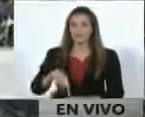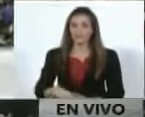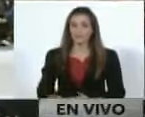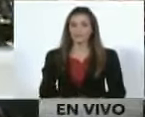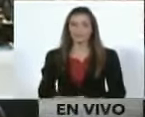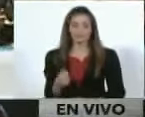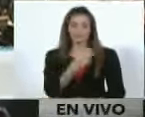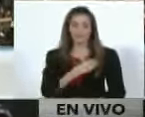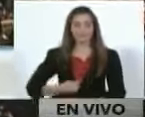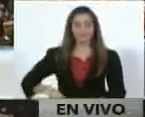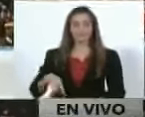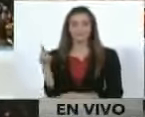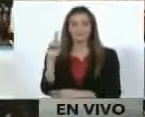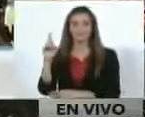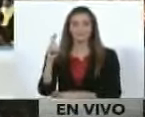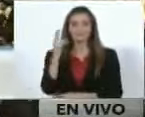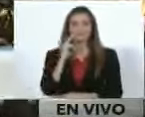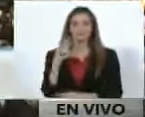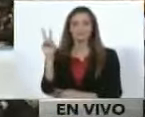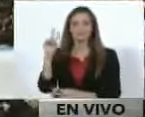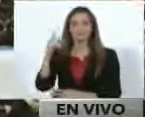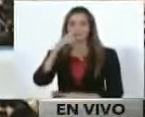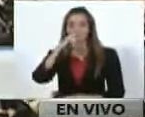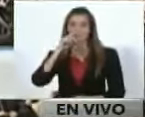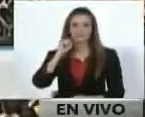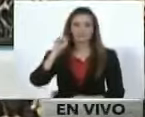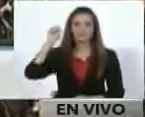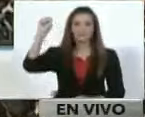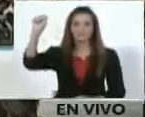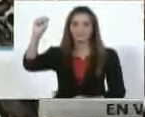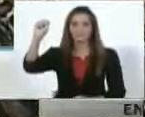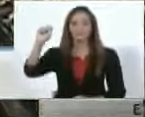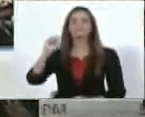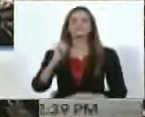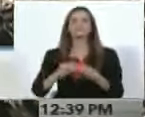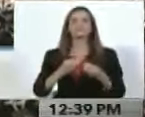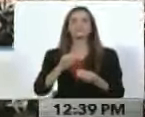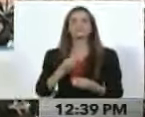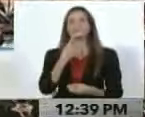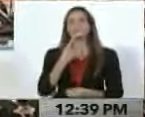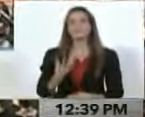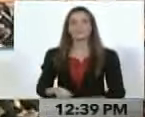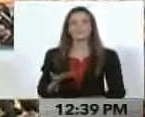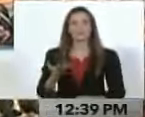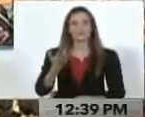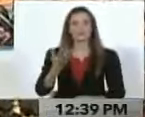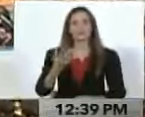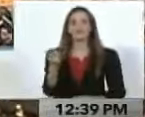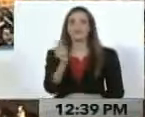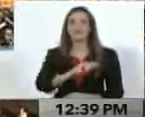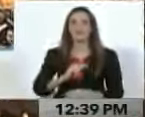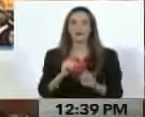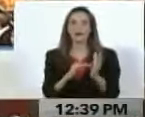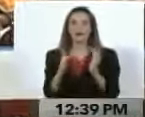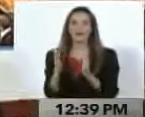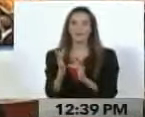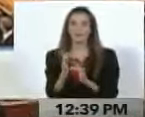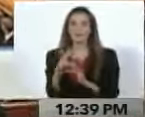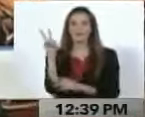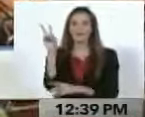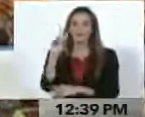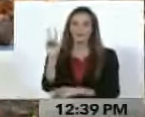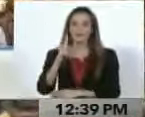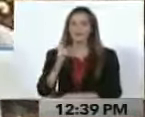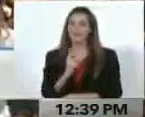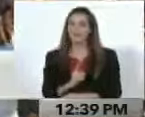el presidente de la República Bolivariana de Venezuela, Nicolás Maduro Moros, ha sido enfático y ha dicho que para el mes de abril Venezuela